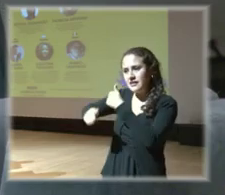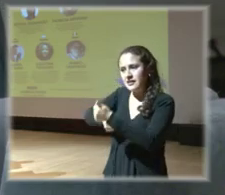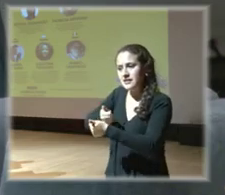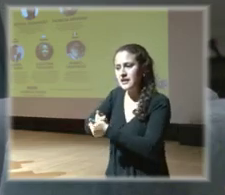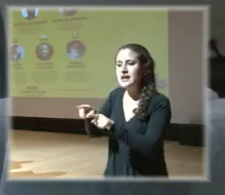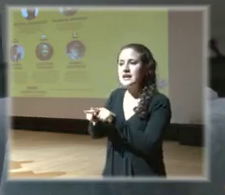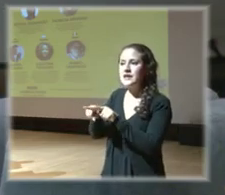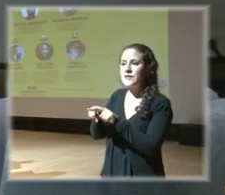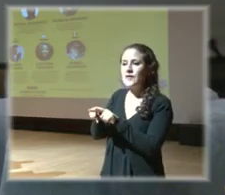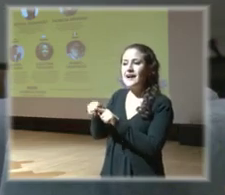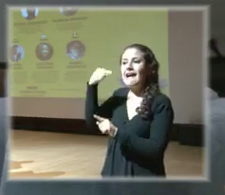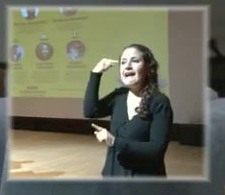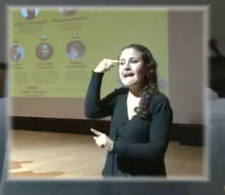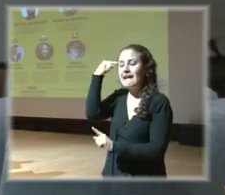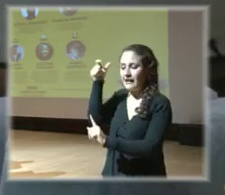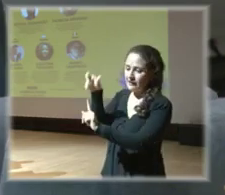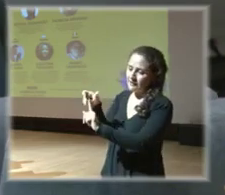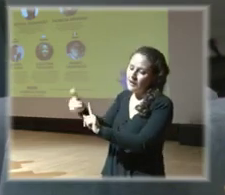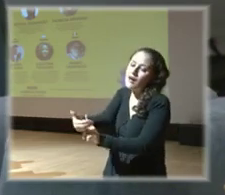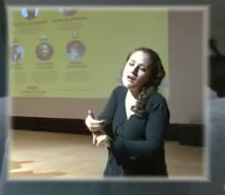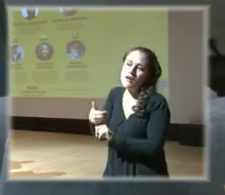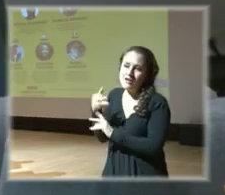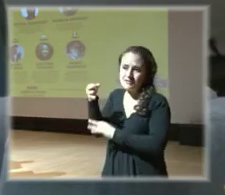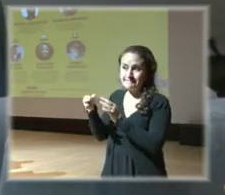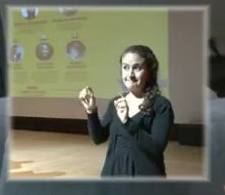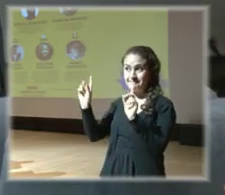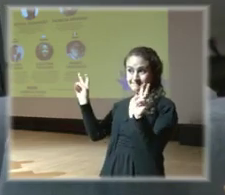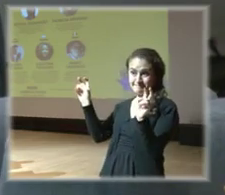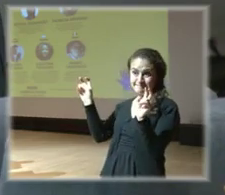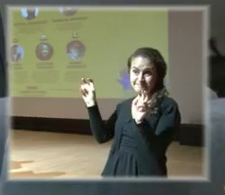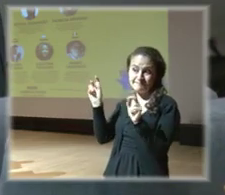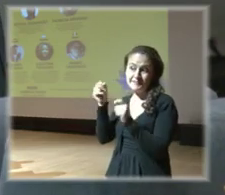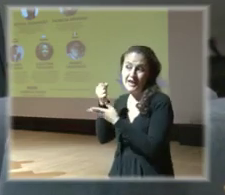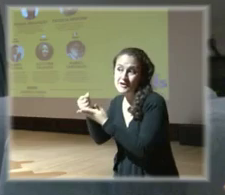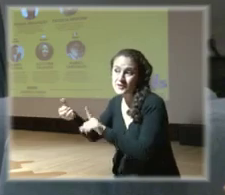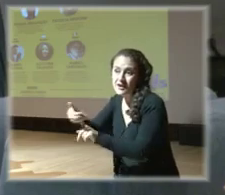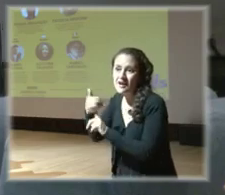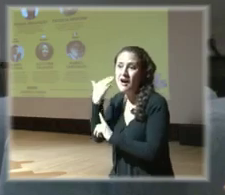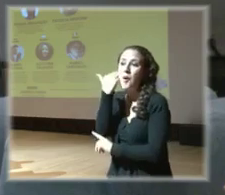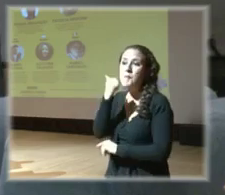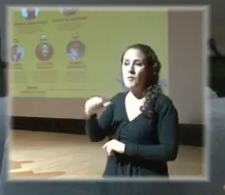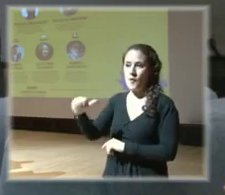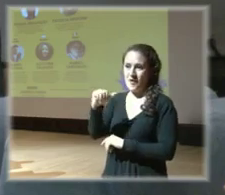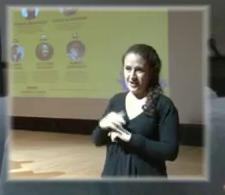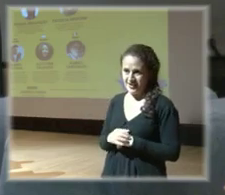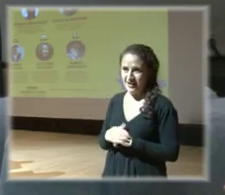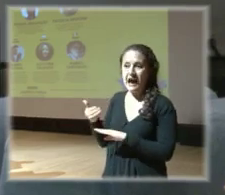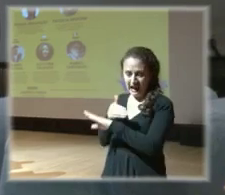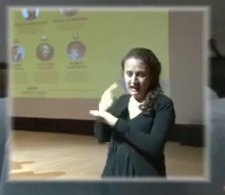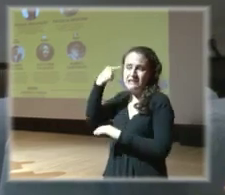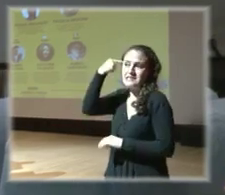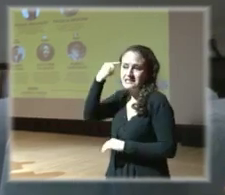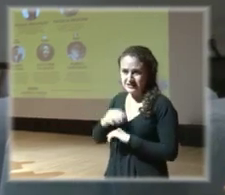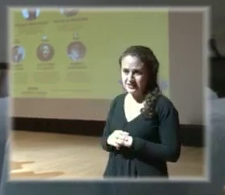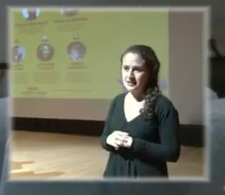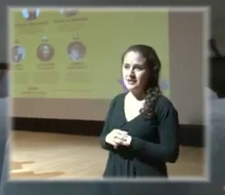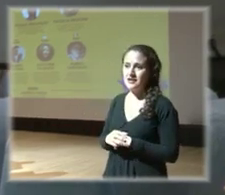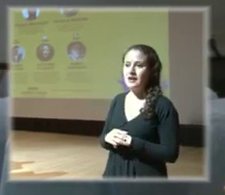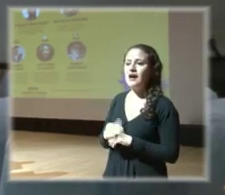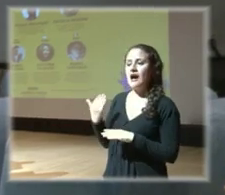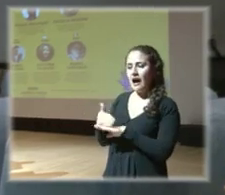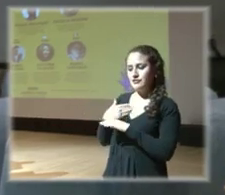una manera de proteger, y acá utilizo comillas, a las mujeres, por ejemplo, y que el camino que recorrimos